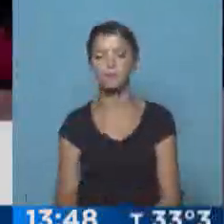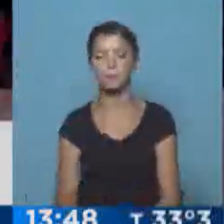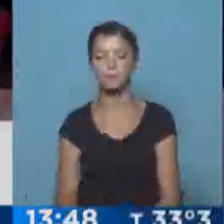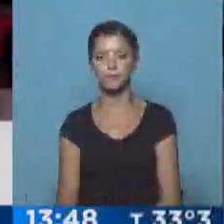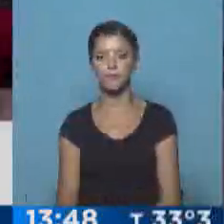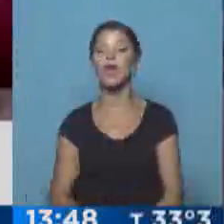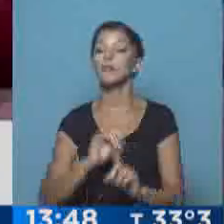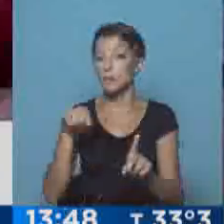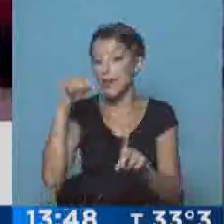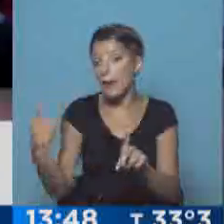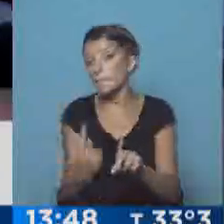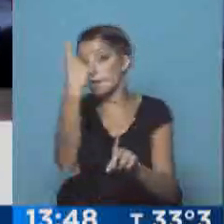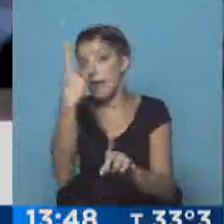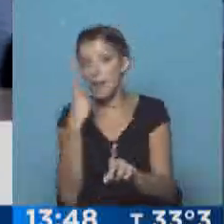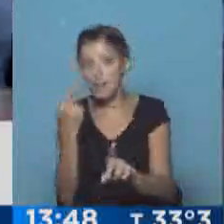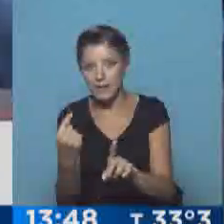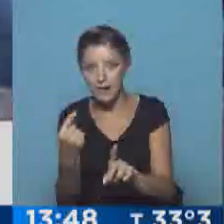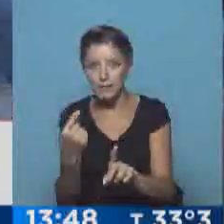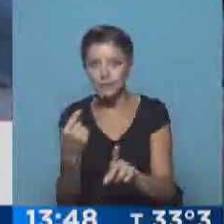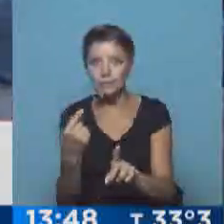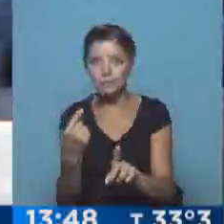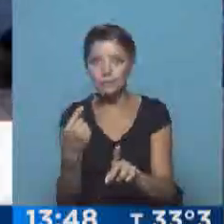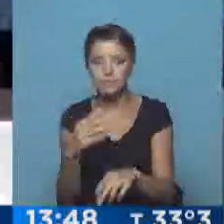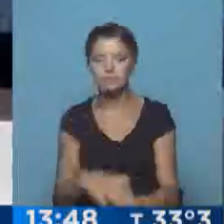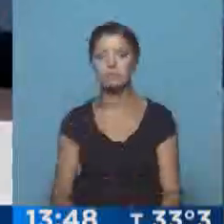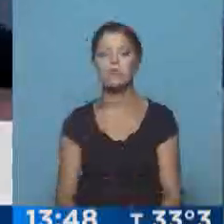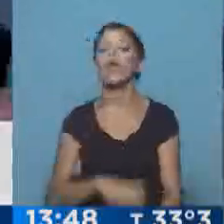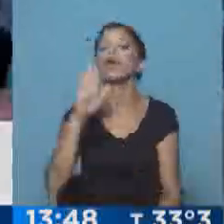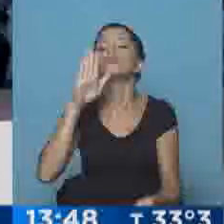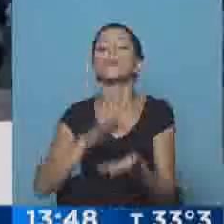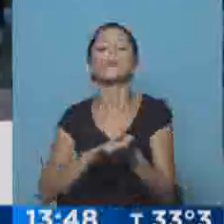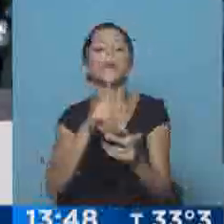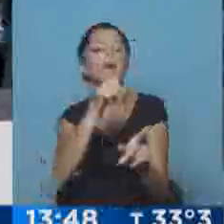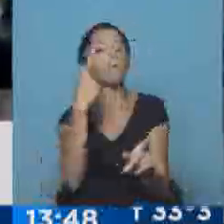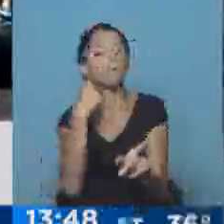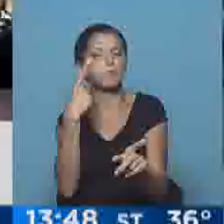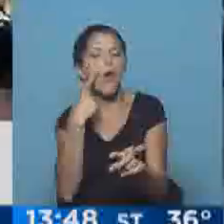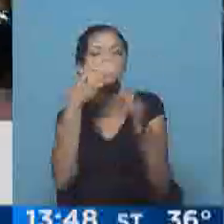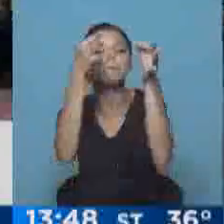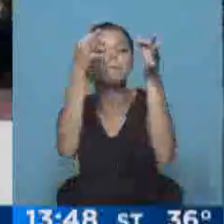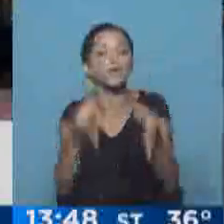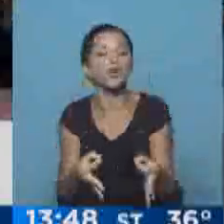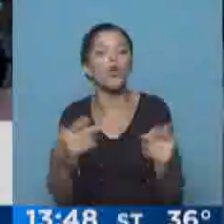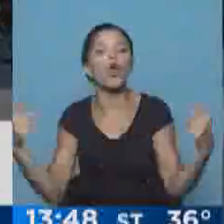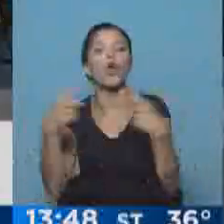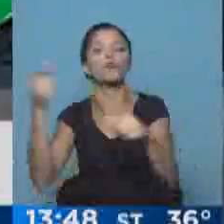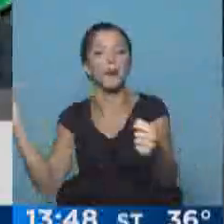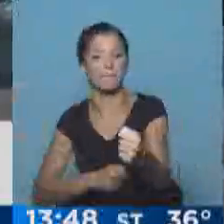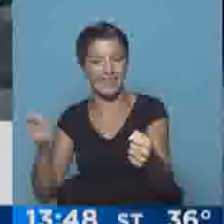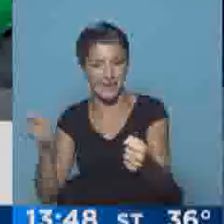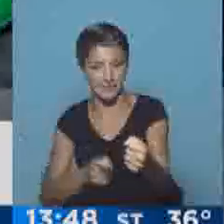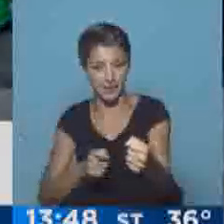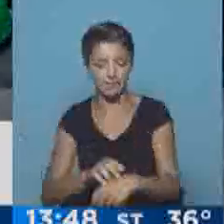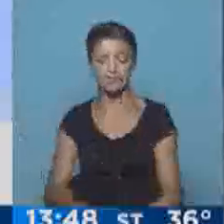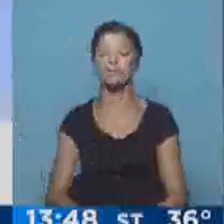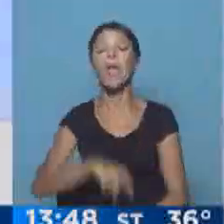en el primer día de la implementación de lo que se ha denominado como protocolo antipiquetes. Y explican quienes convocan